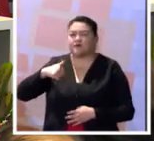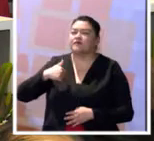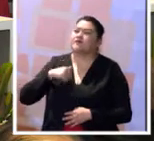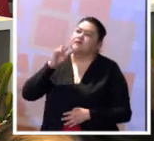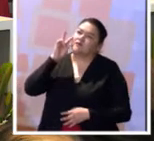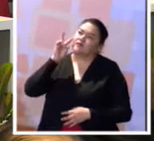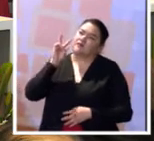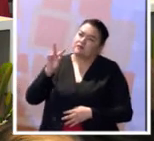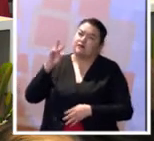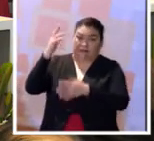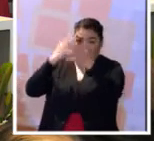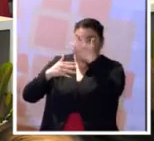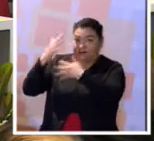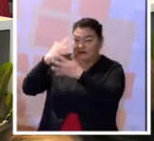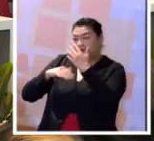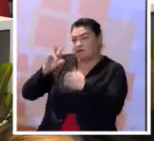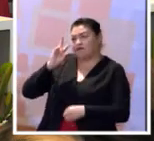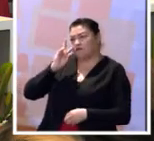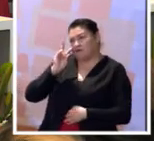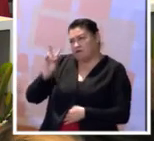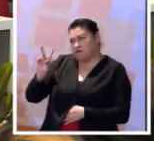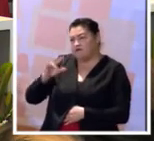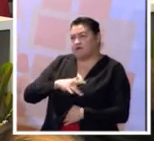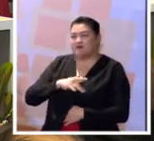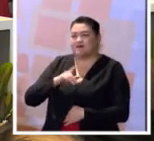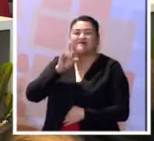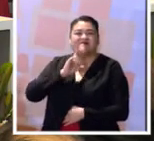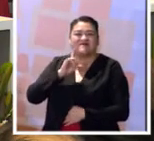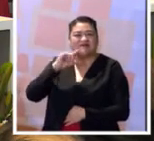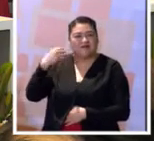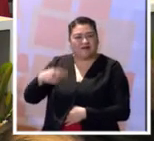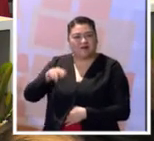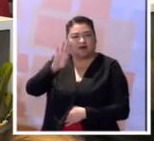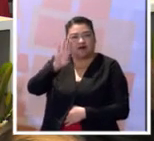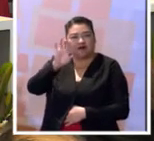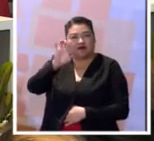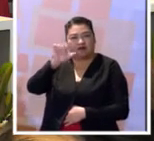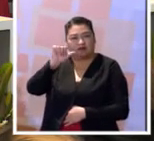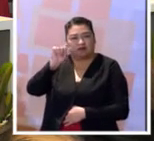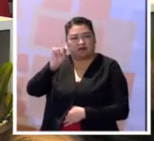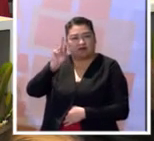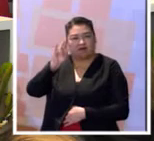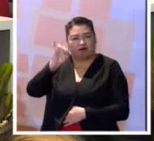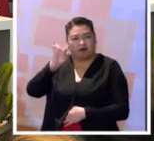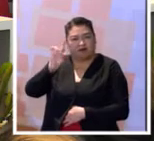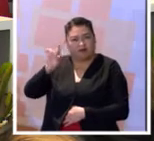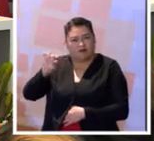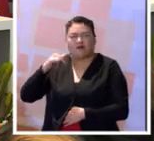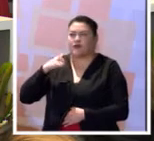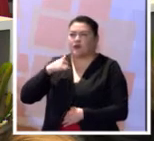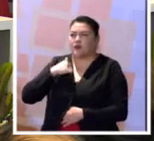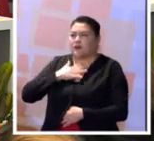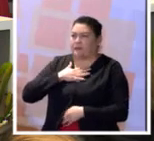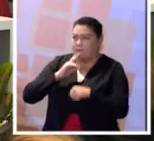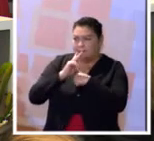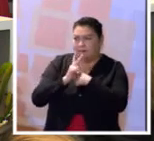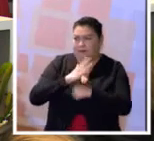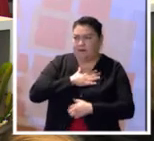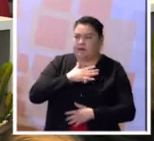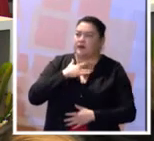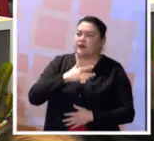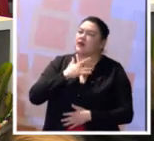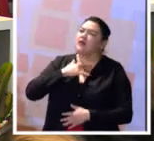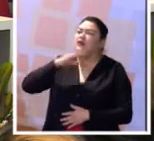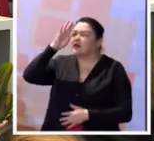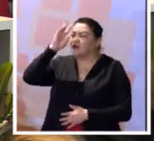la excelente exposición de Beatriz Llanos, pensaba en mi país, ¿no? En la situación de